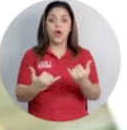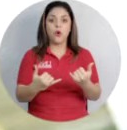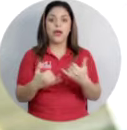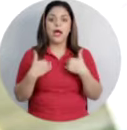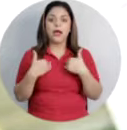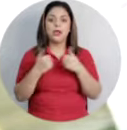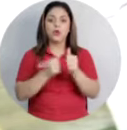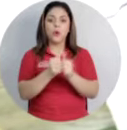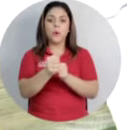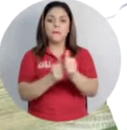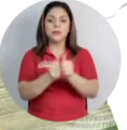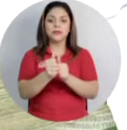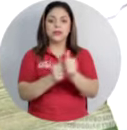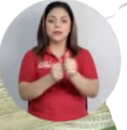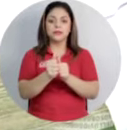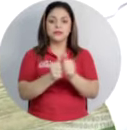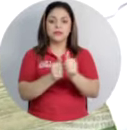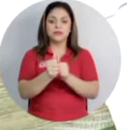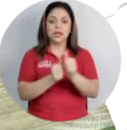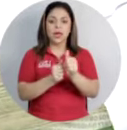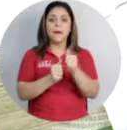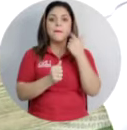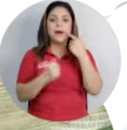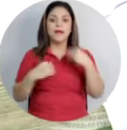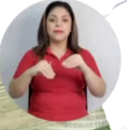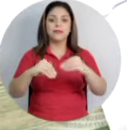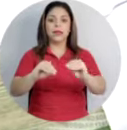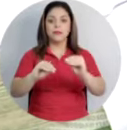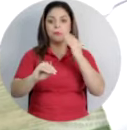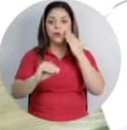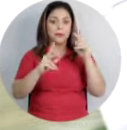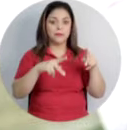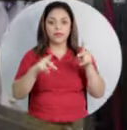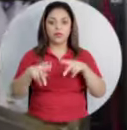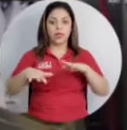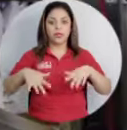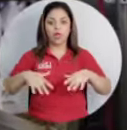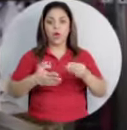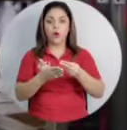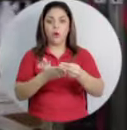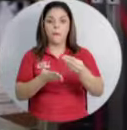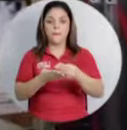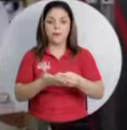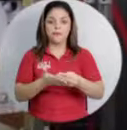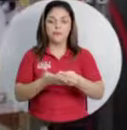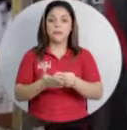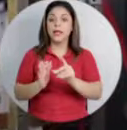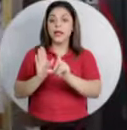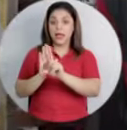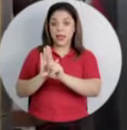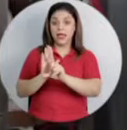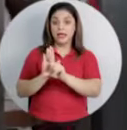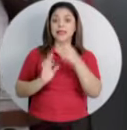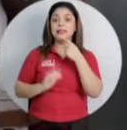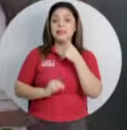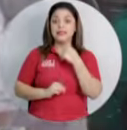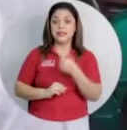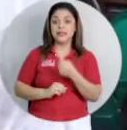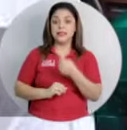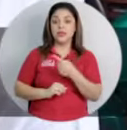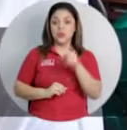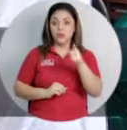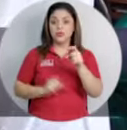una competencia feroz en el mercado por vender, porque la gente no está comprando. Entonces, nuestra legislación permite que usted